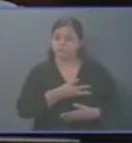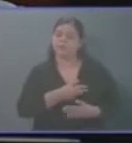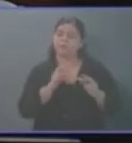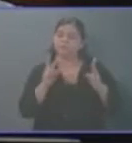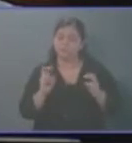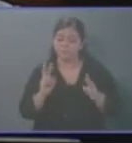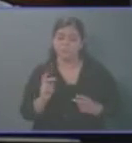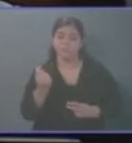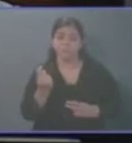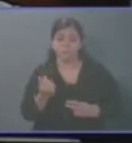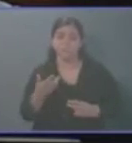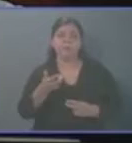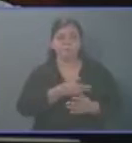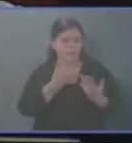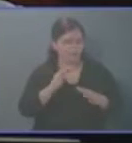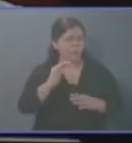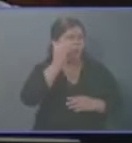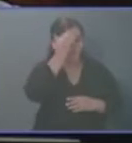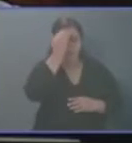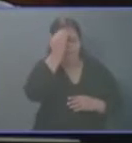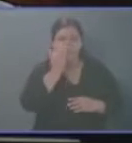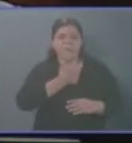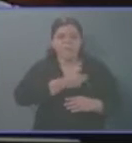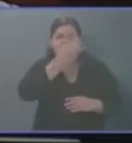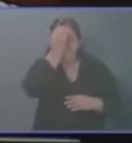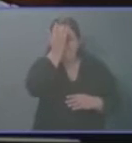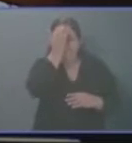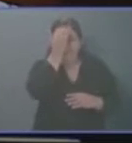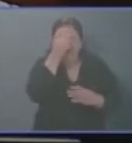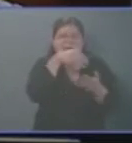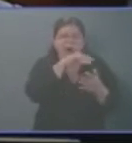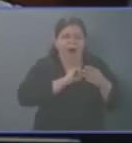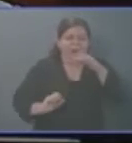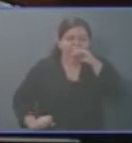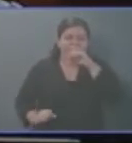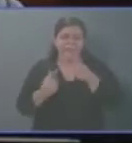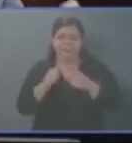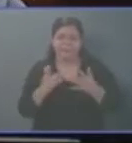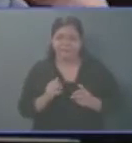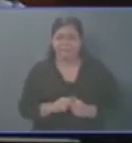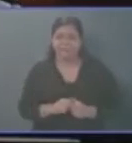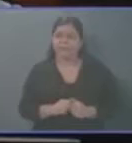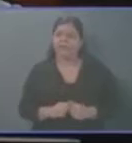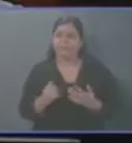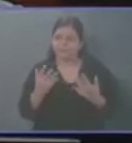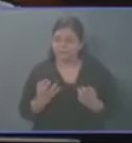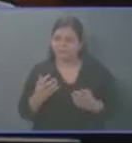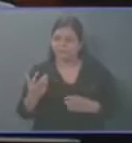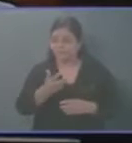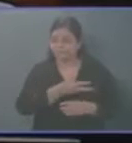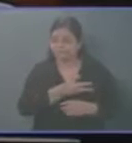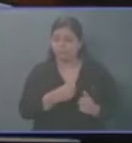tema económico. Sabemos que la mayor preocupación de todos los salvadoreños hoy por hoy es eso, que es a efecto